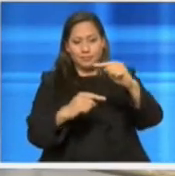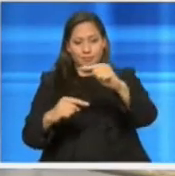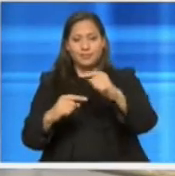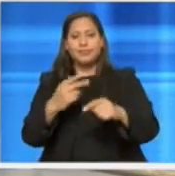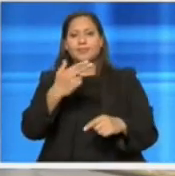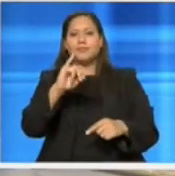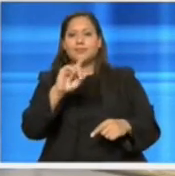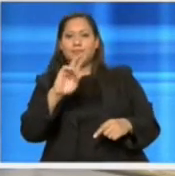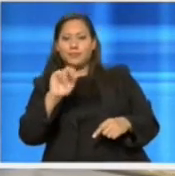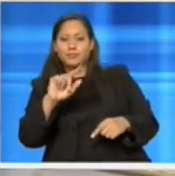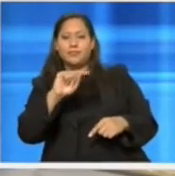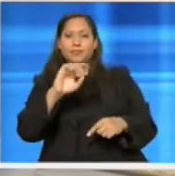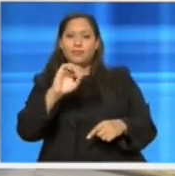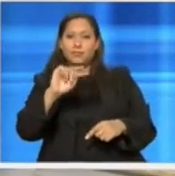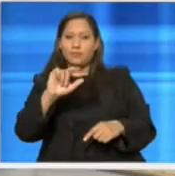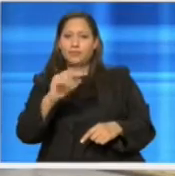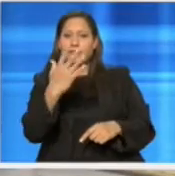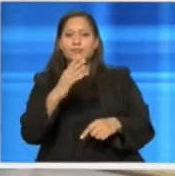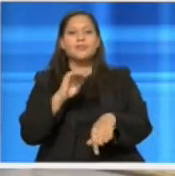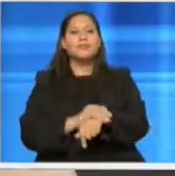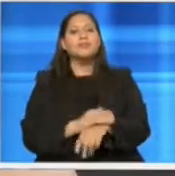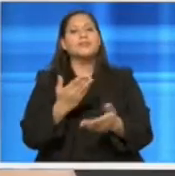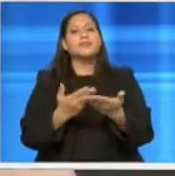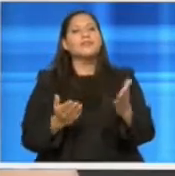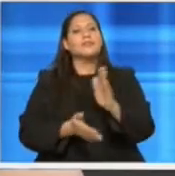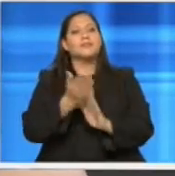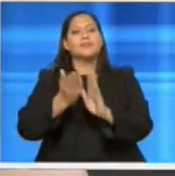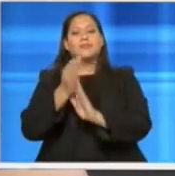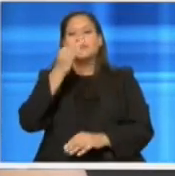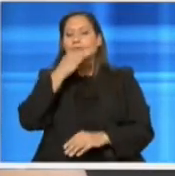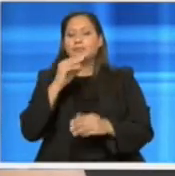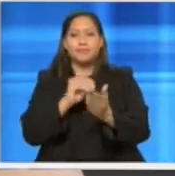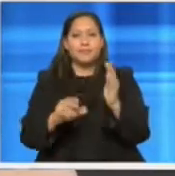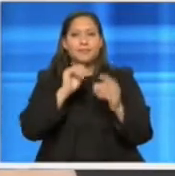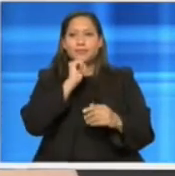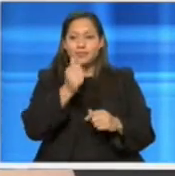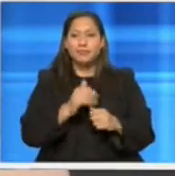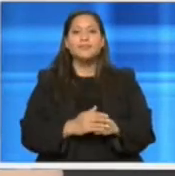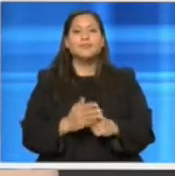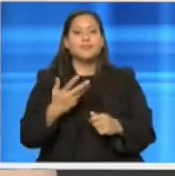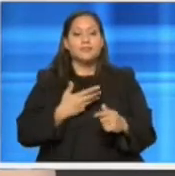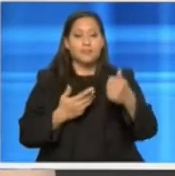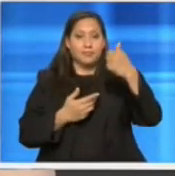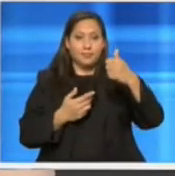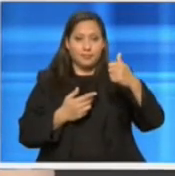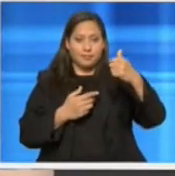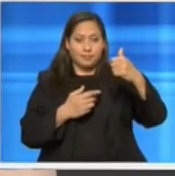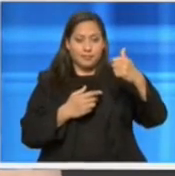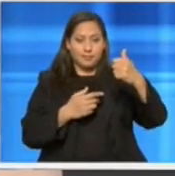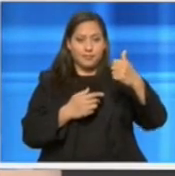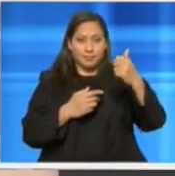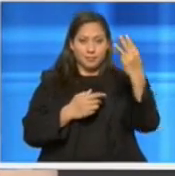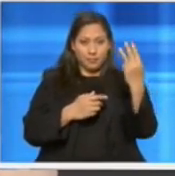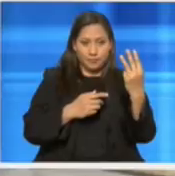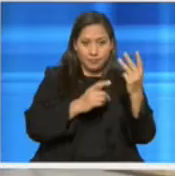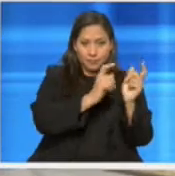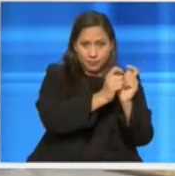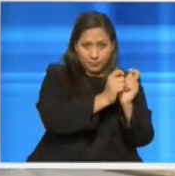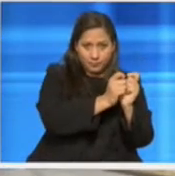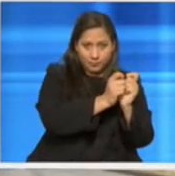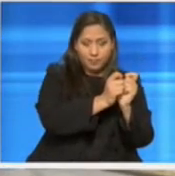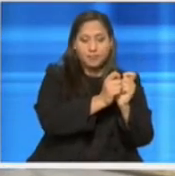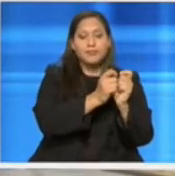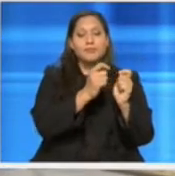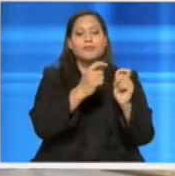Hidratotal 5 de nuestras amigas para ahora que van a todas las fiestas, no haya pretexto. Tenemos 6 kits, son 3 por